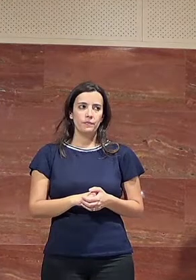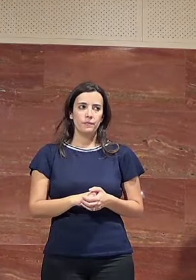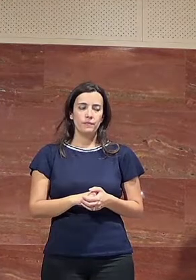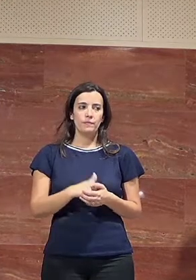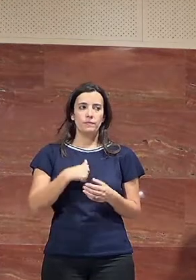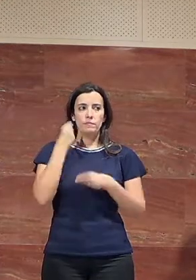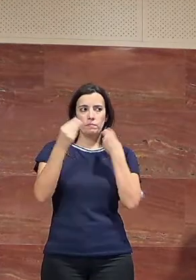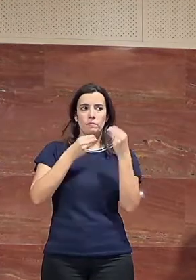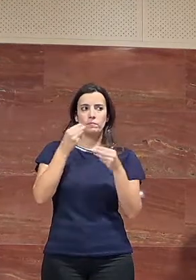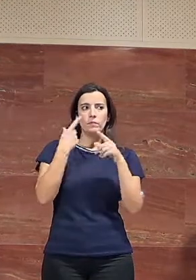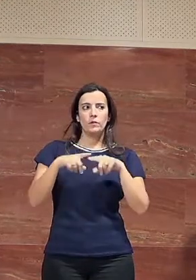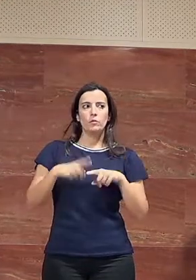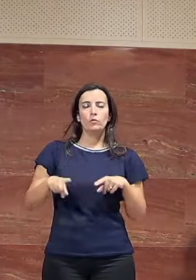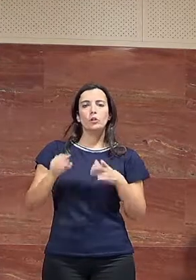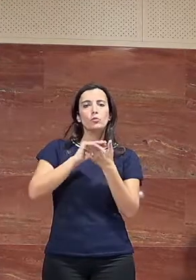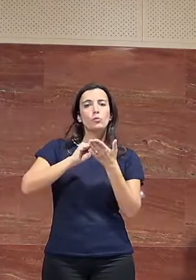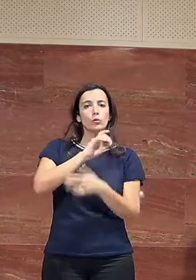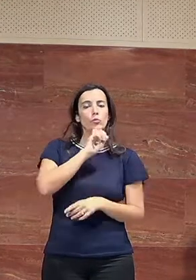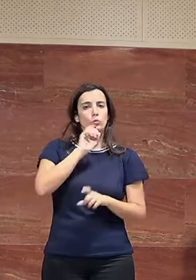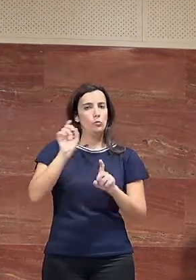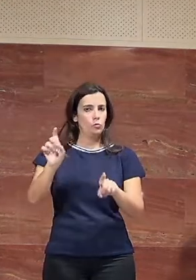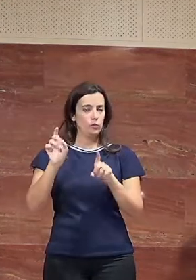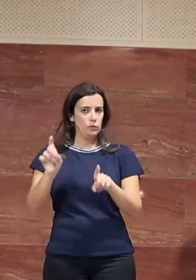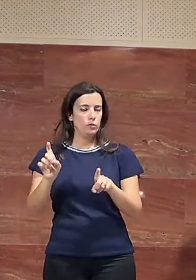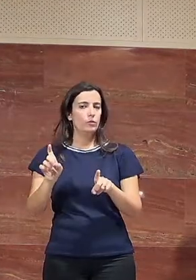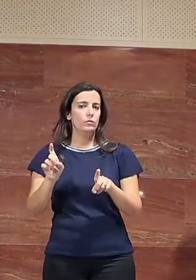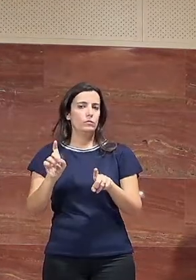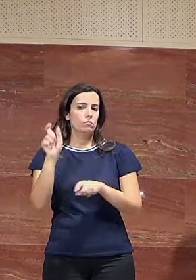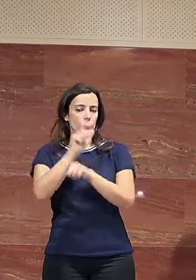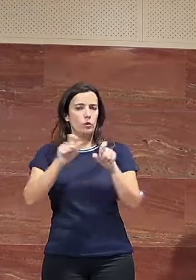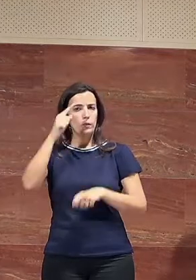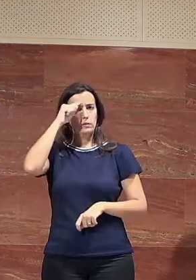cosas se solucionan con la educación, con que las personas sean más conscientes y